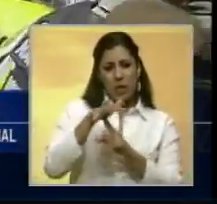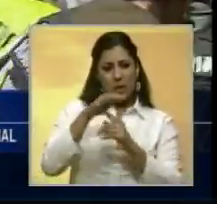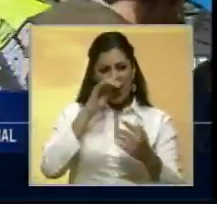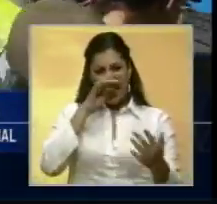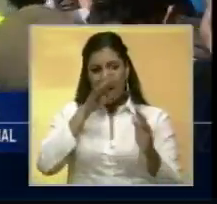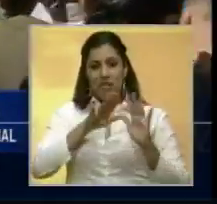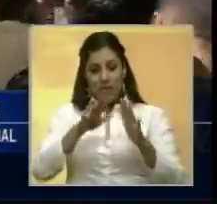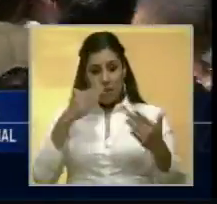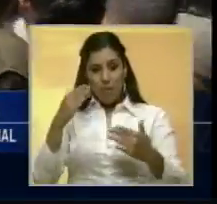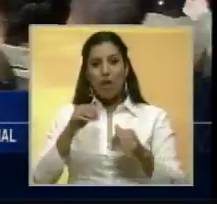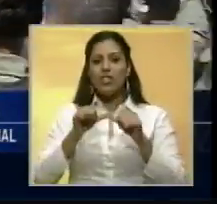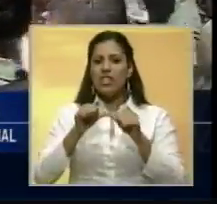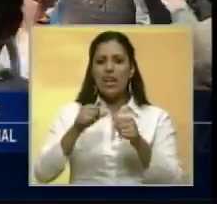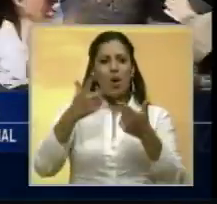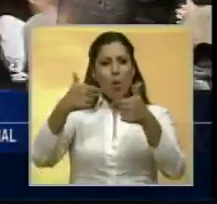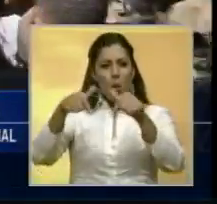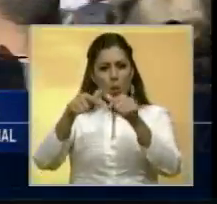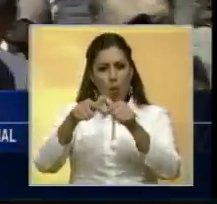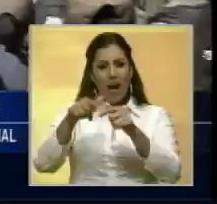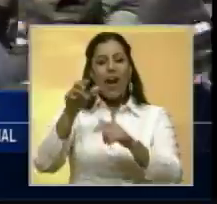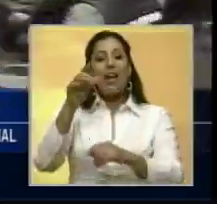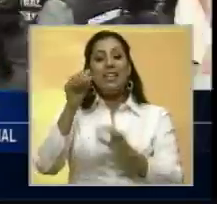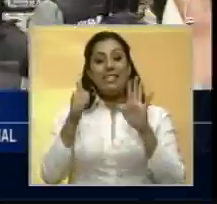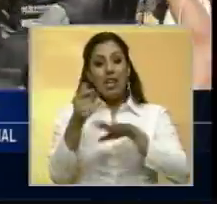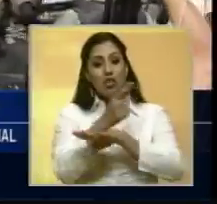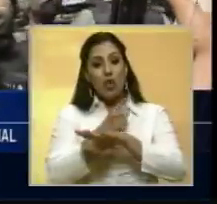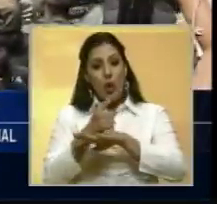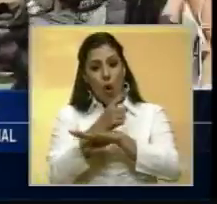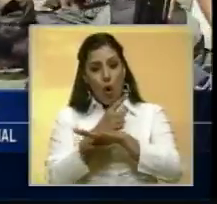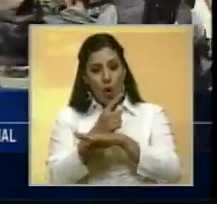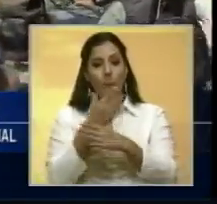de represión se quedarán en la sede electoral durante las 6 horas